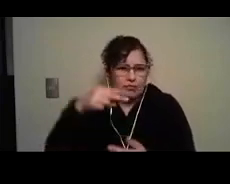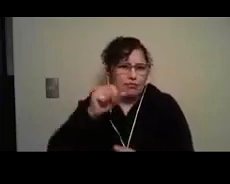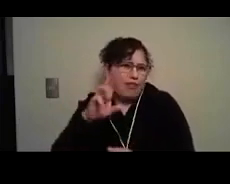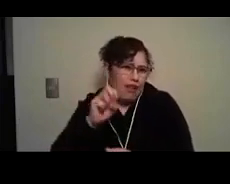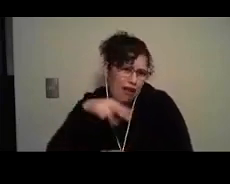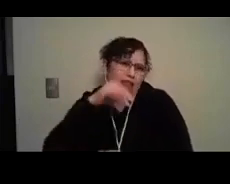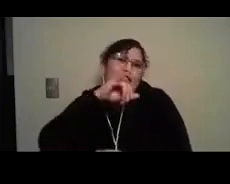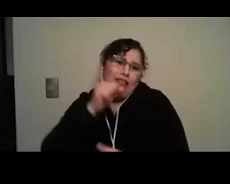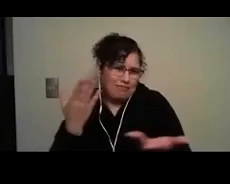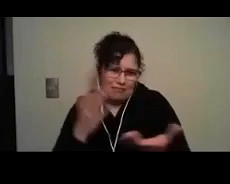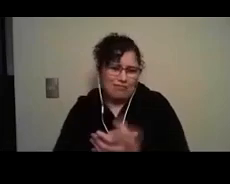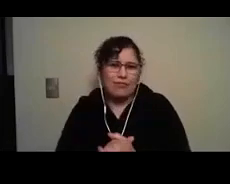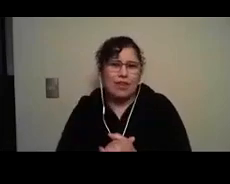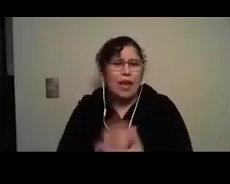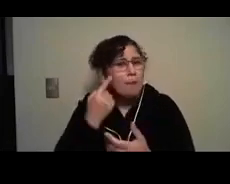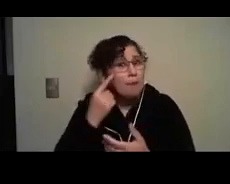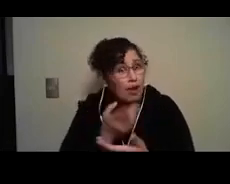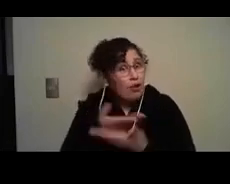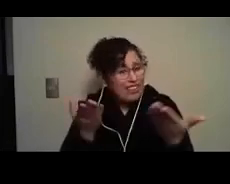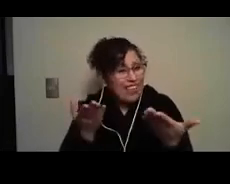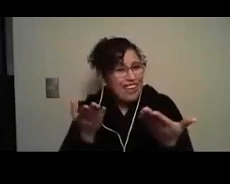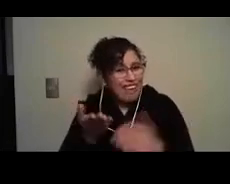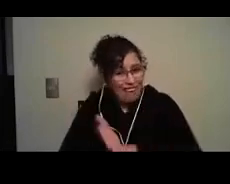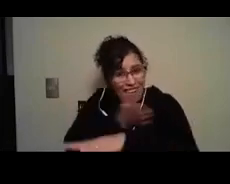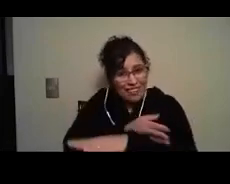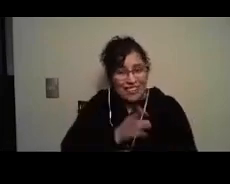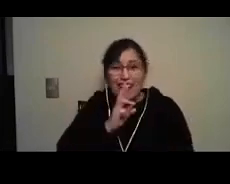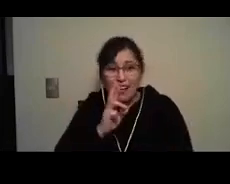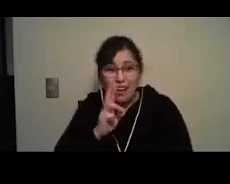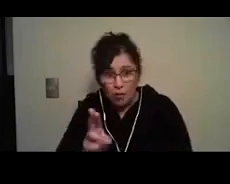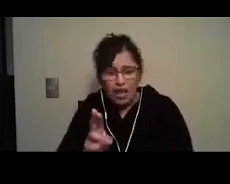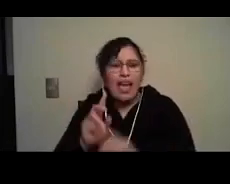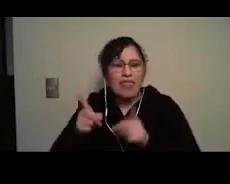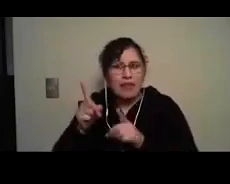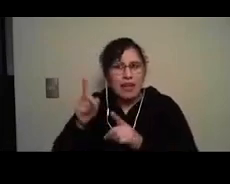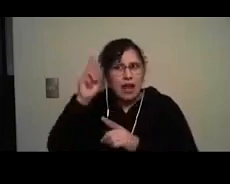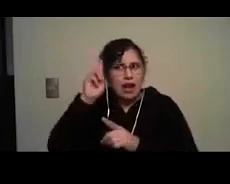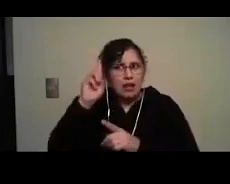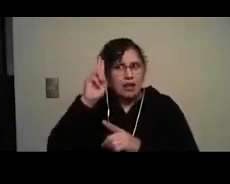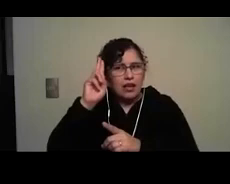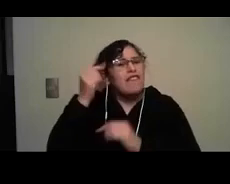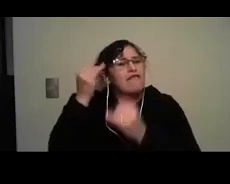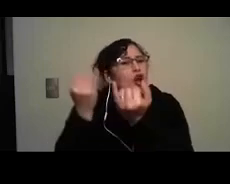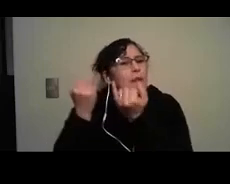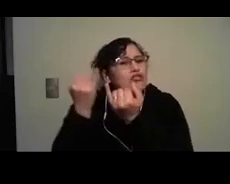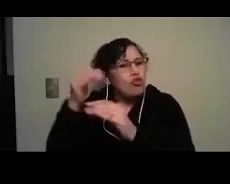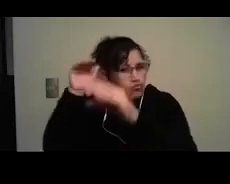para poder decir una naranja, ustedes tienen que recuperar la información que está almacenada, ¿cierto?